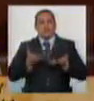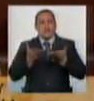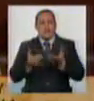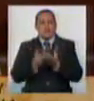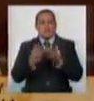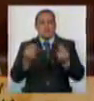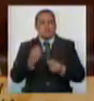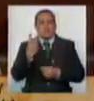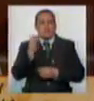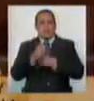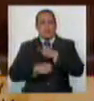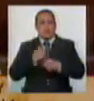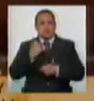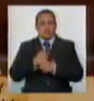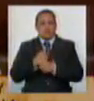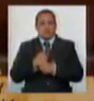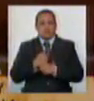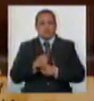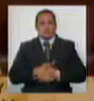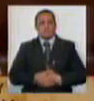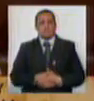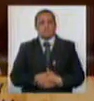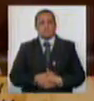por más de 20 años.